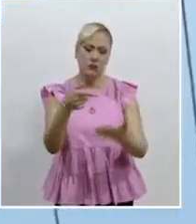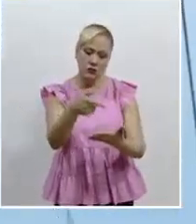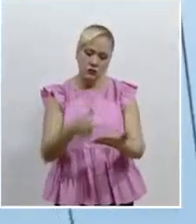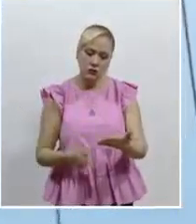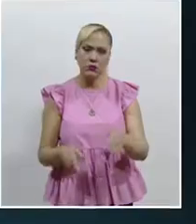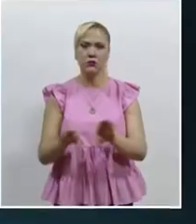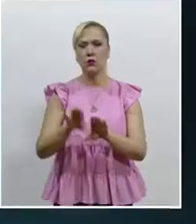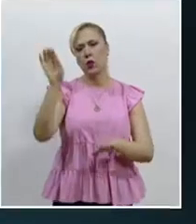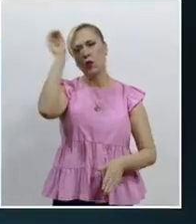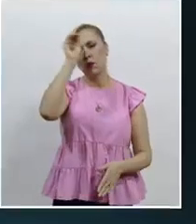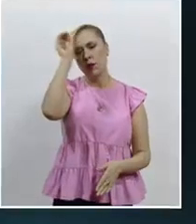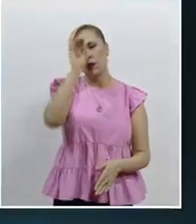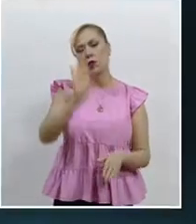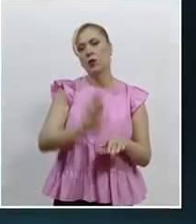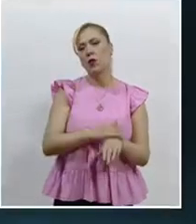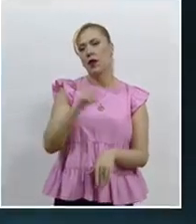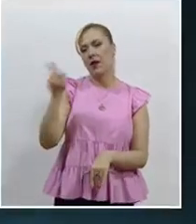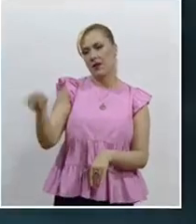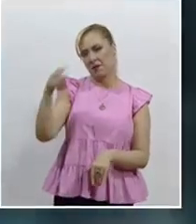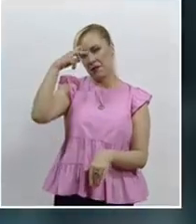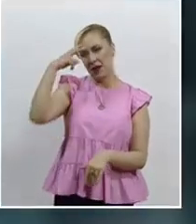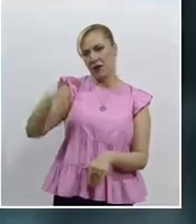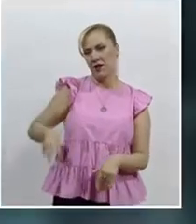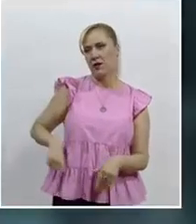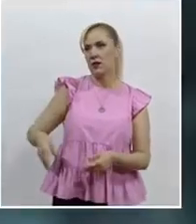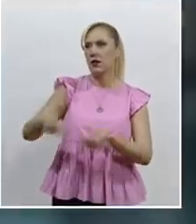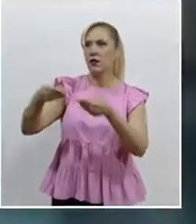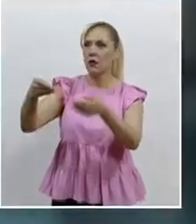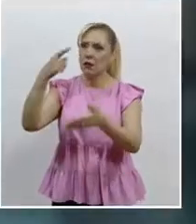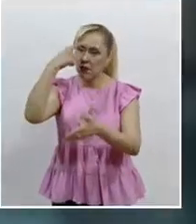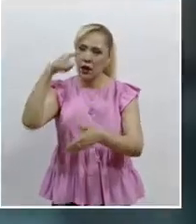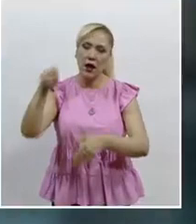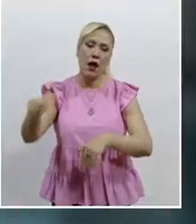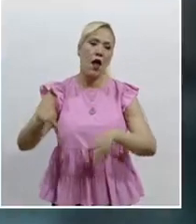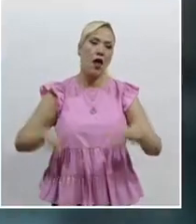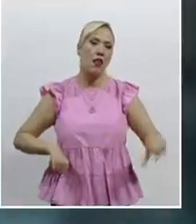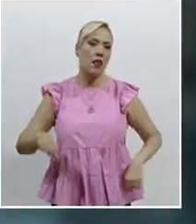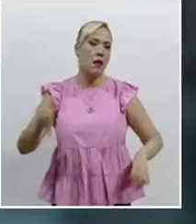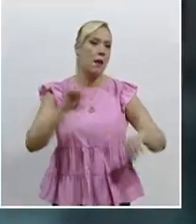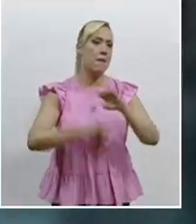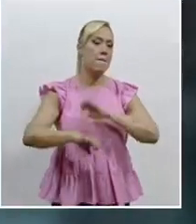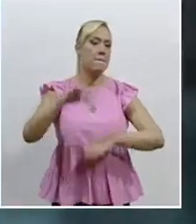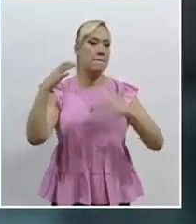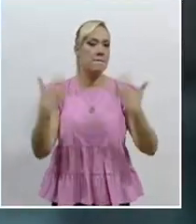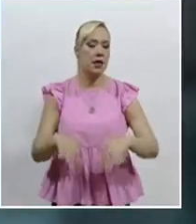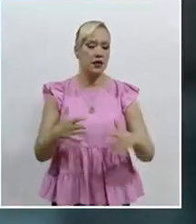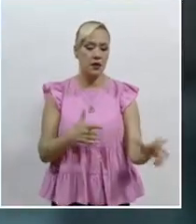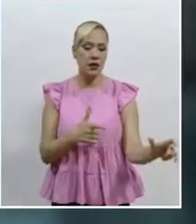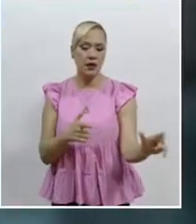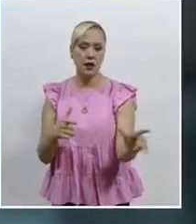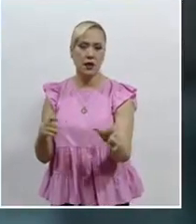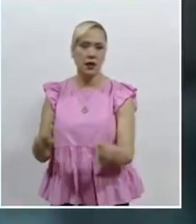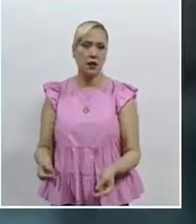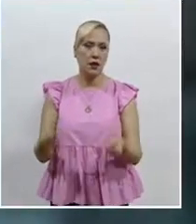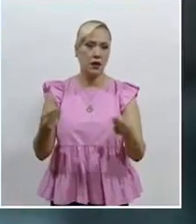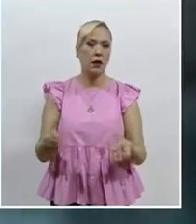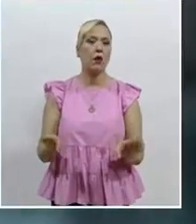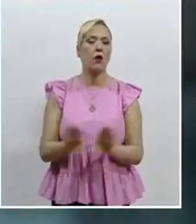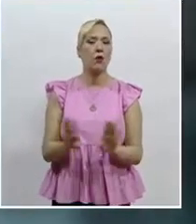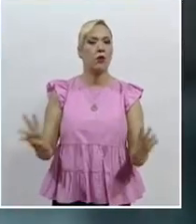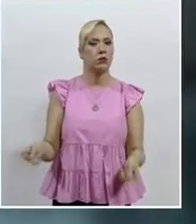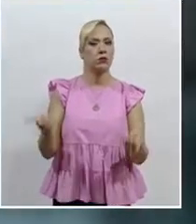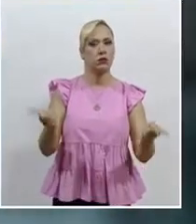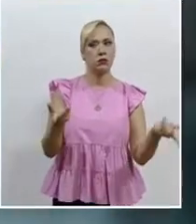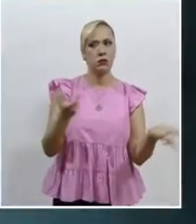opinión consultiva presentada por el Estado mexicano en torno a las actividades de las empresas privadas de armas y sus efectos en los derechos